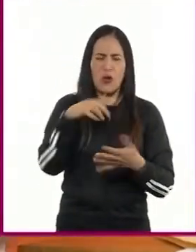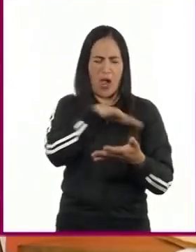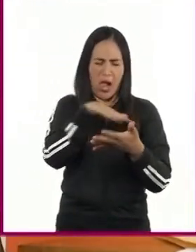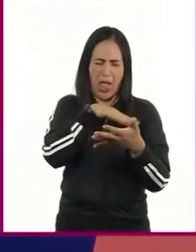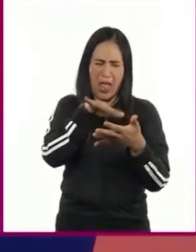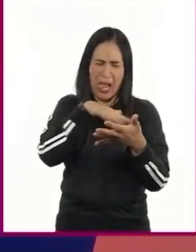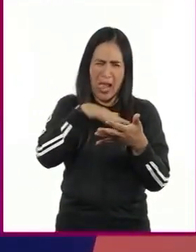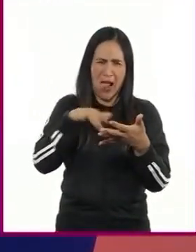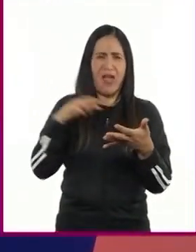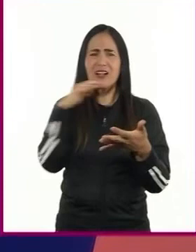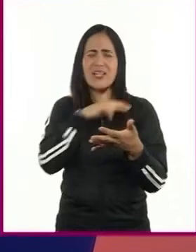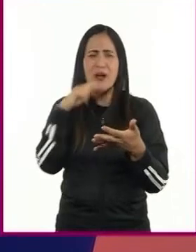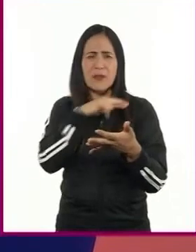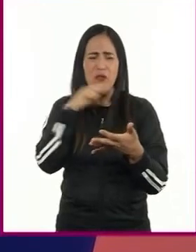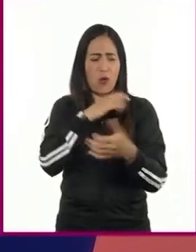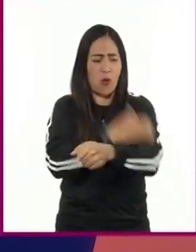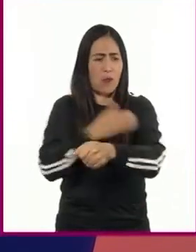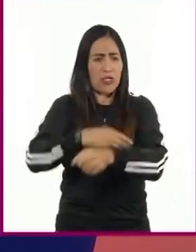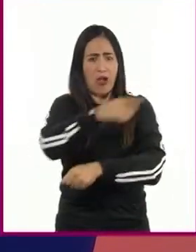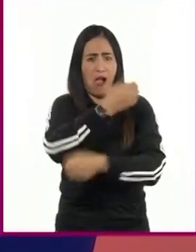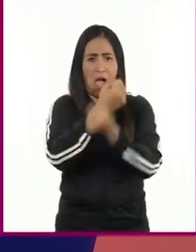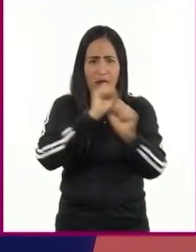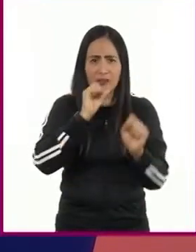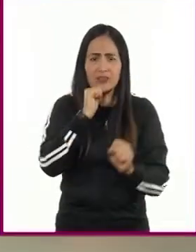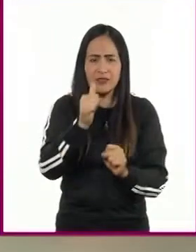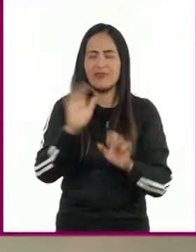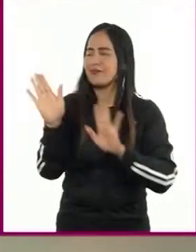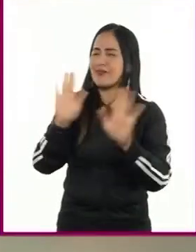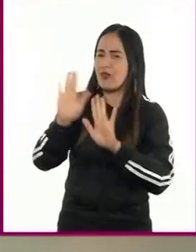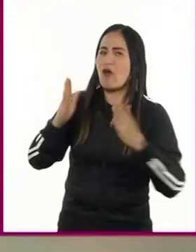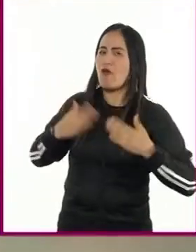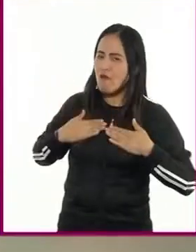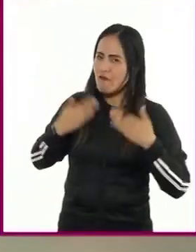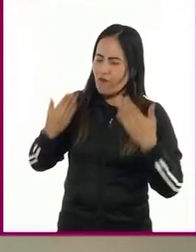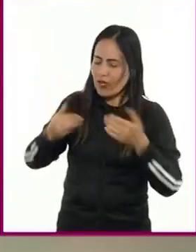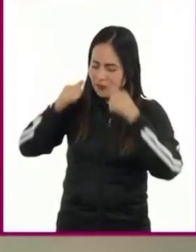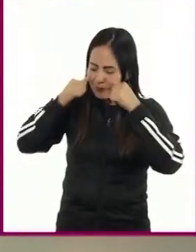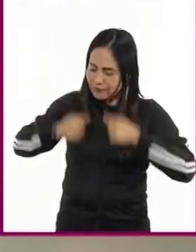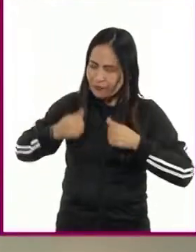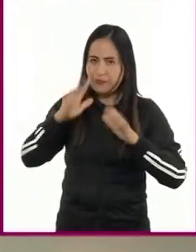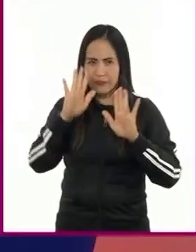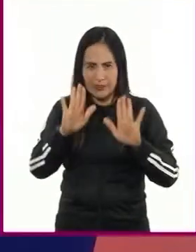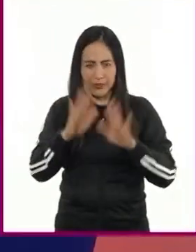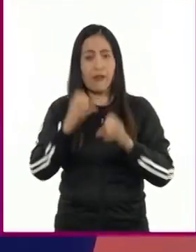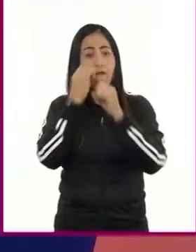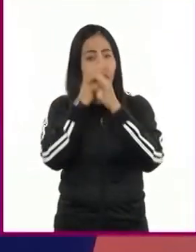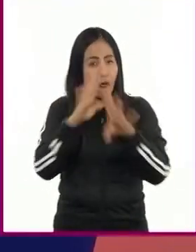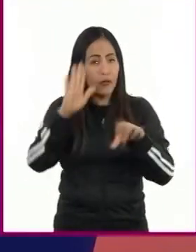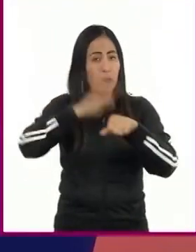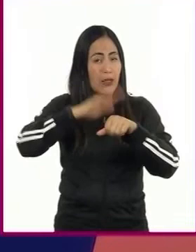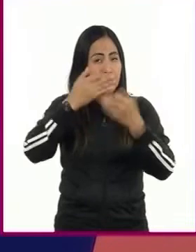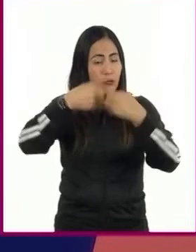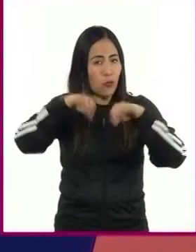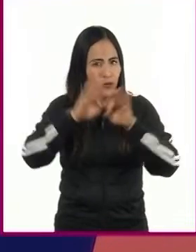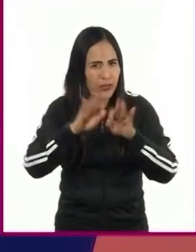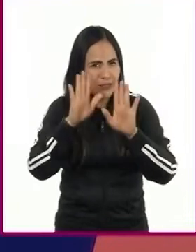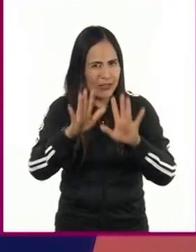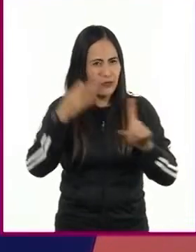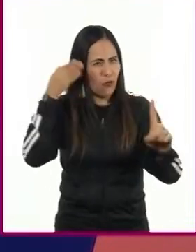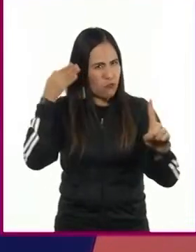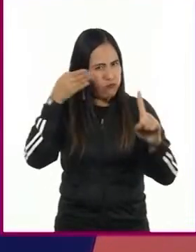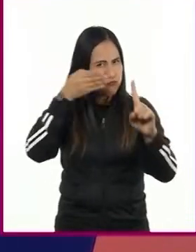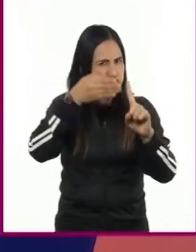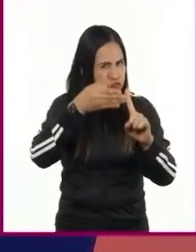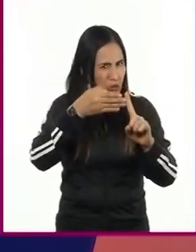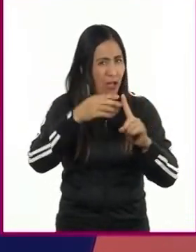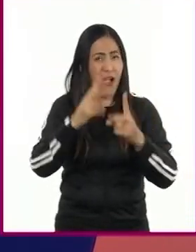mis compañeros no se aburran. Daniel, confía en mí. Al seleccionar solo la información primordial, lograrás enfocarte en un aspecto específico